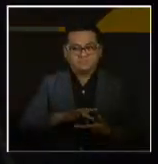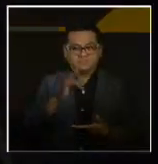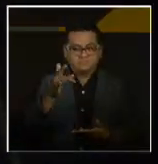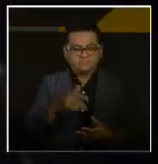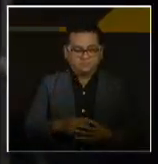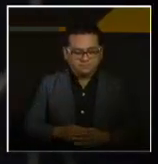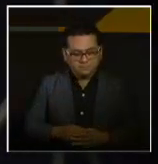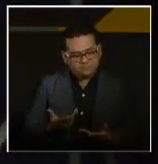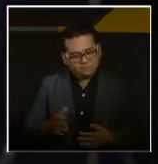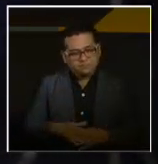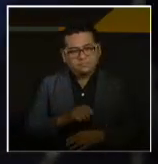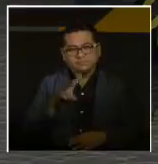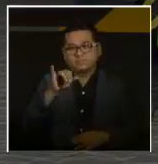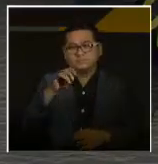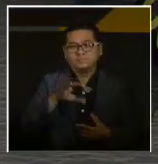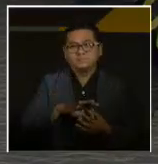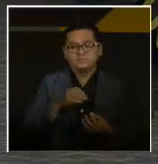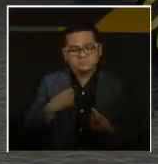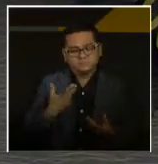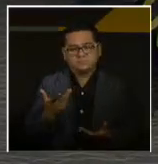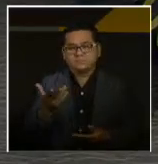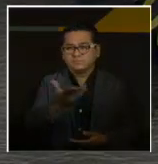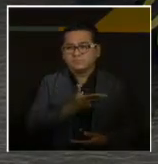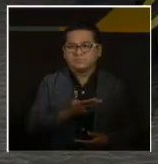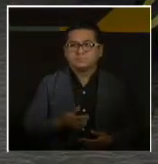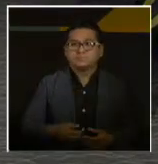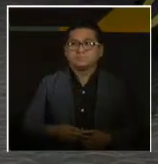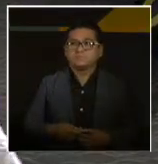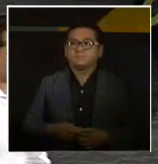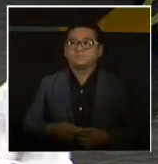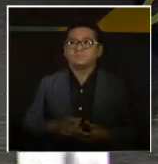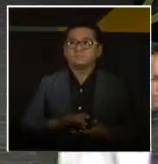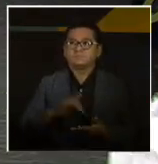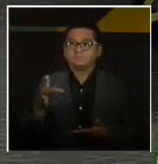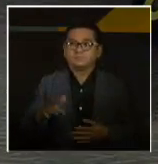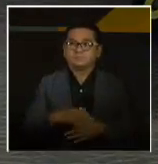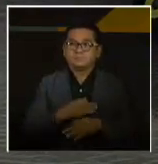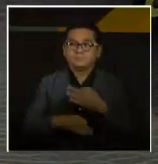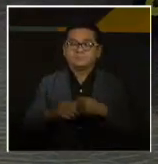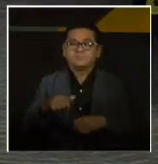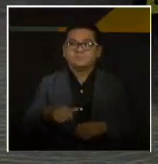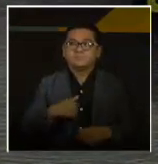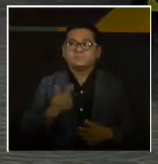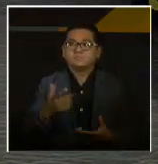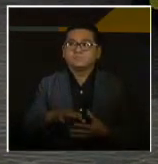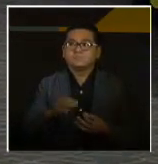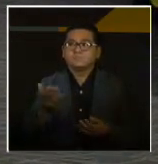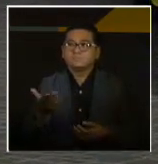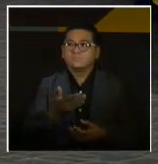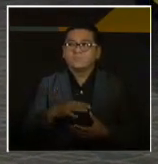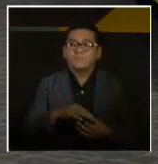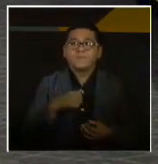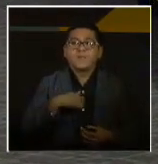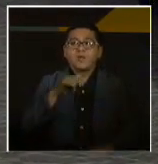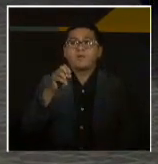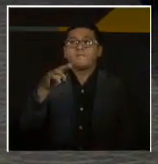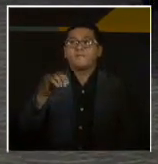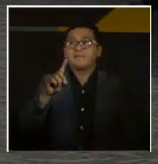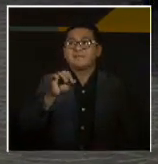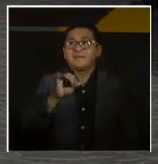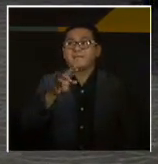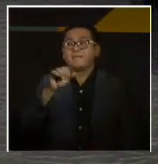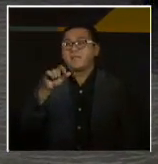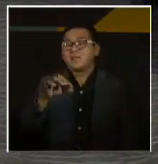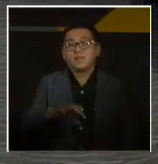gracias. Gracias, candidato Vila Osal. Compañeras. Gracias, César. Escuchamos ahora al candidato Joaquín Díaz